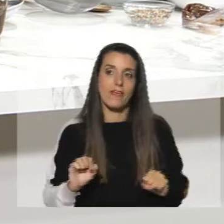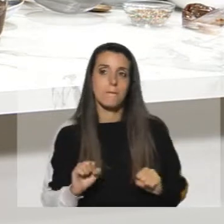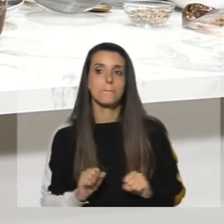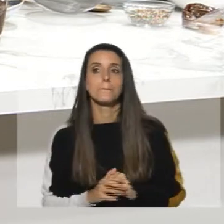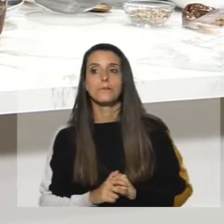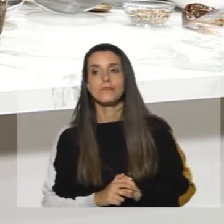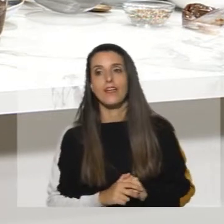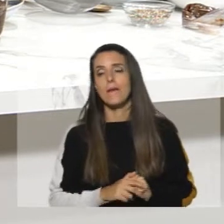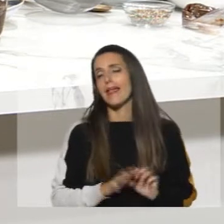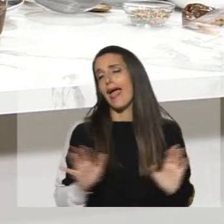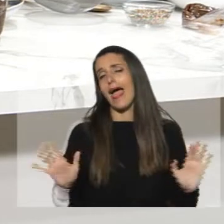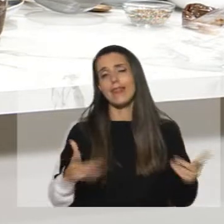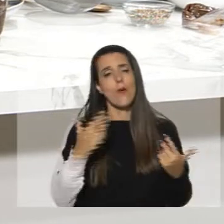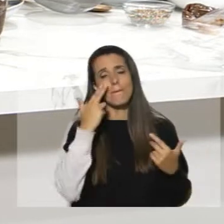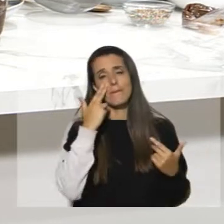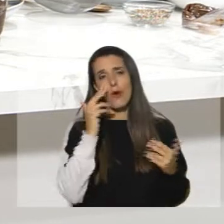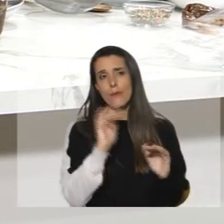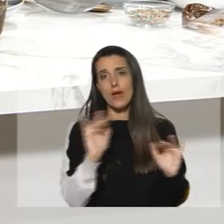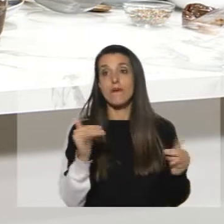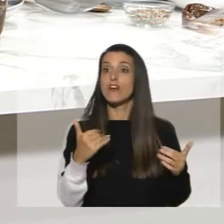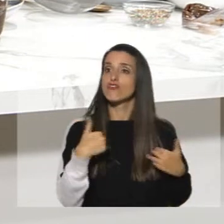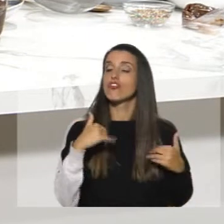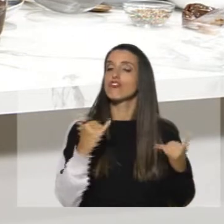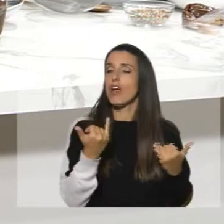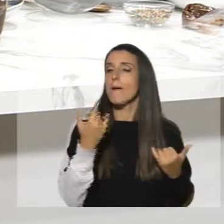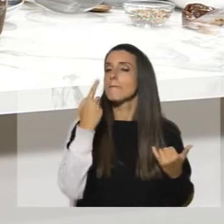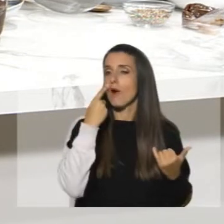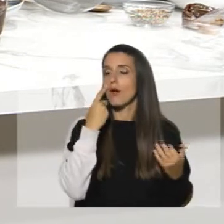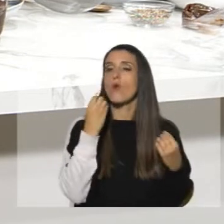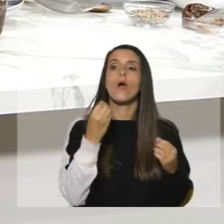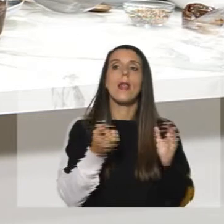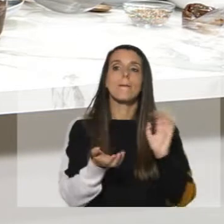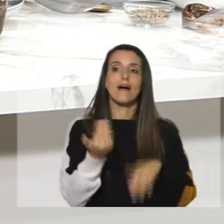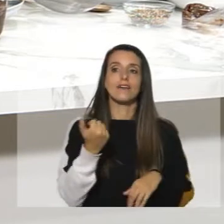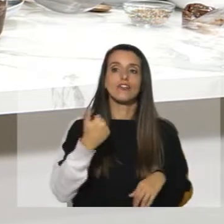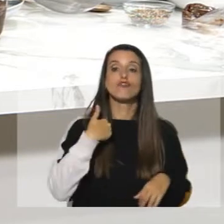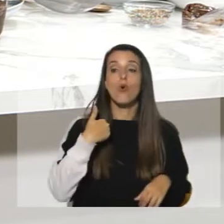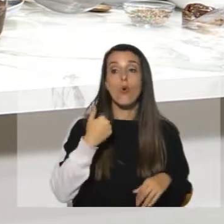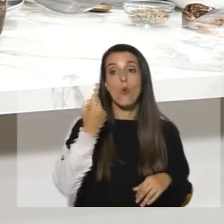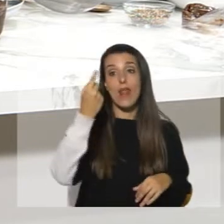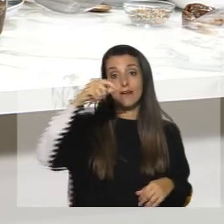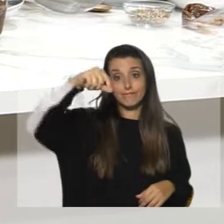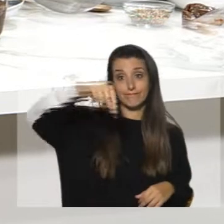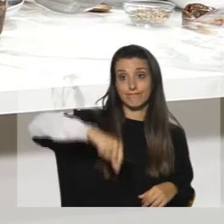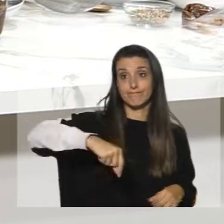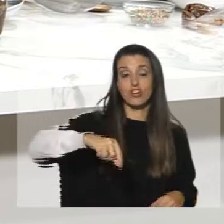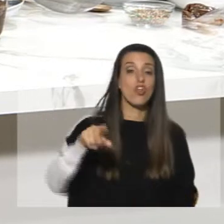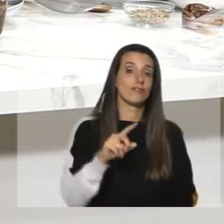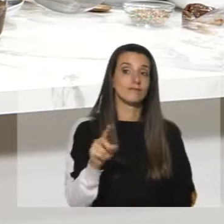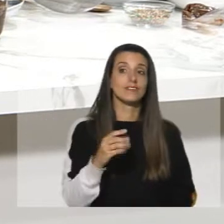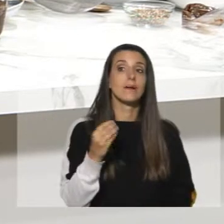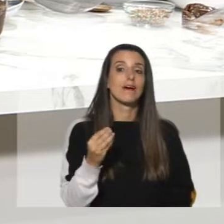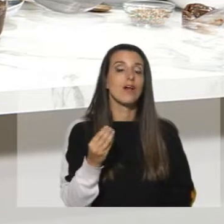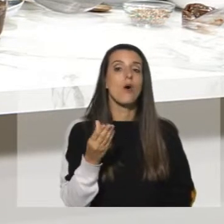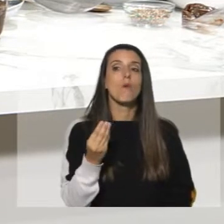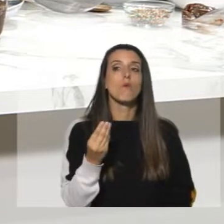chocolate. Pasa? No pasa y no nada. Pasa nada. No. No pasa nada. Yo probé varias formas. ¿Cuál es mañana. La que te convenció Yo había más? Probado sumergir. No, sí. Porque, ¿qué pasa? Tiene